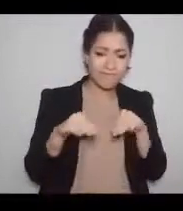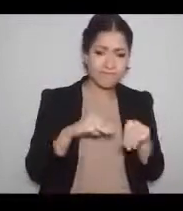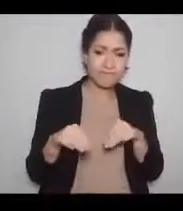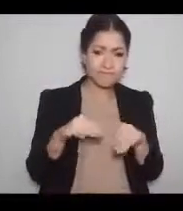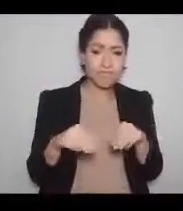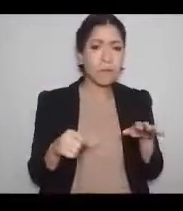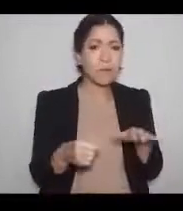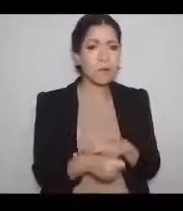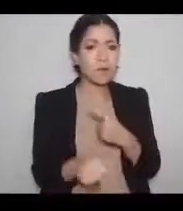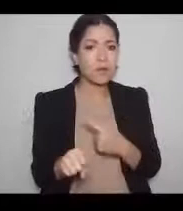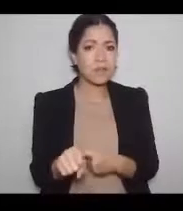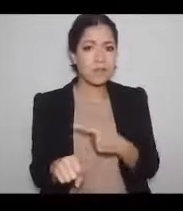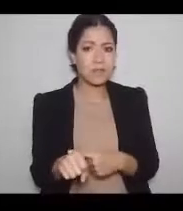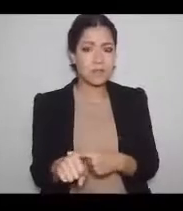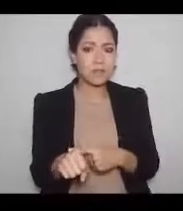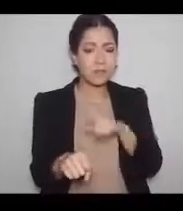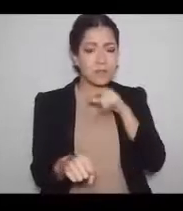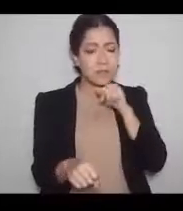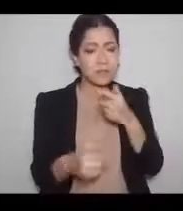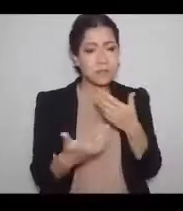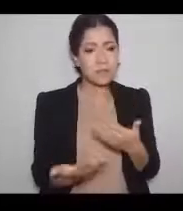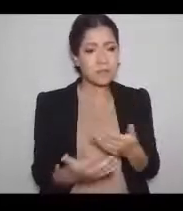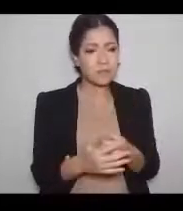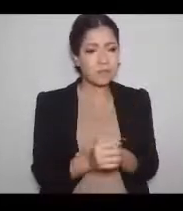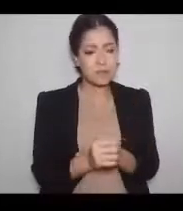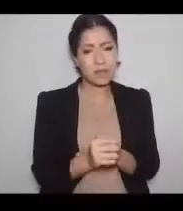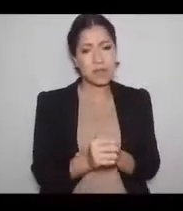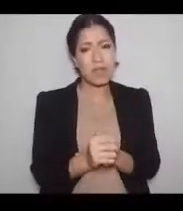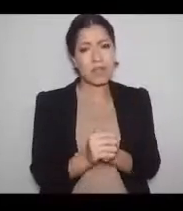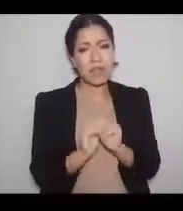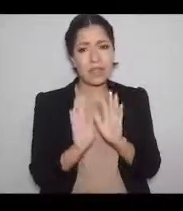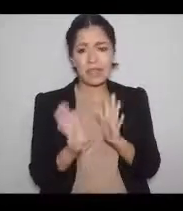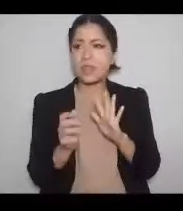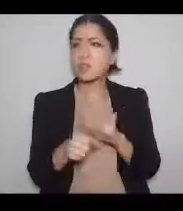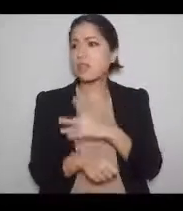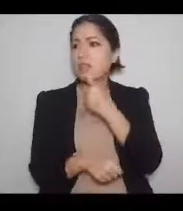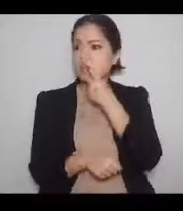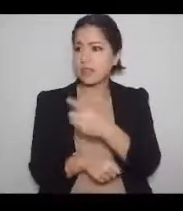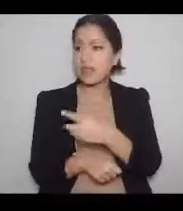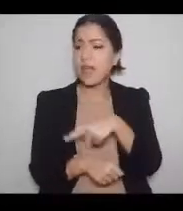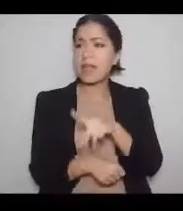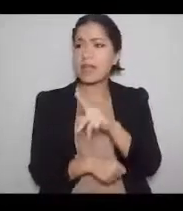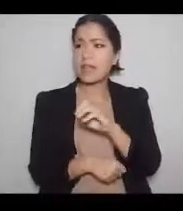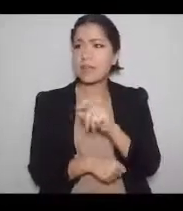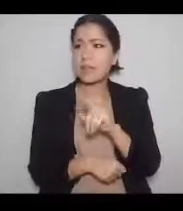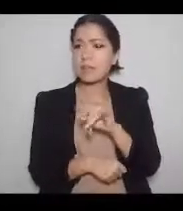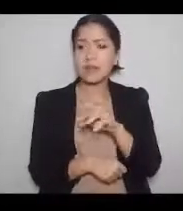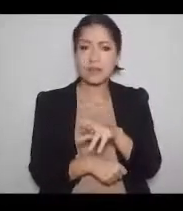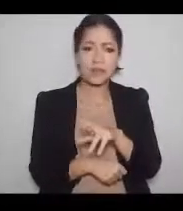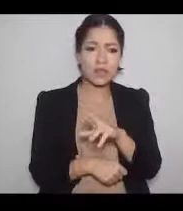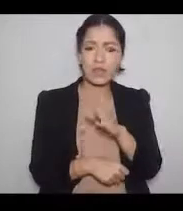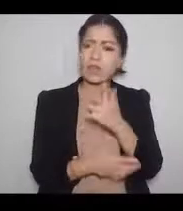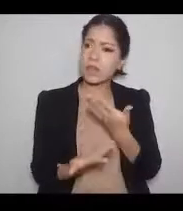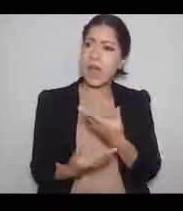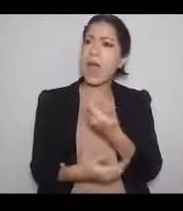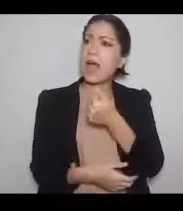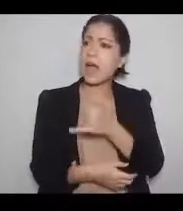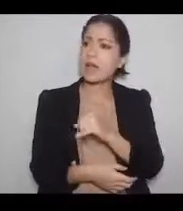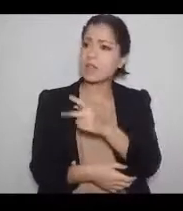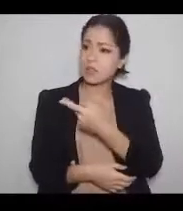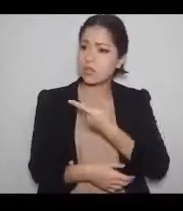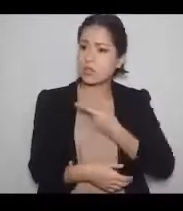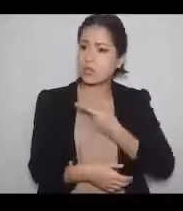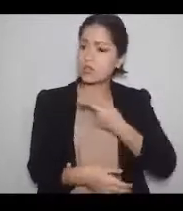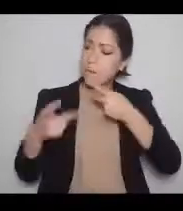Kepler, no te puedo decir nada. Somos gente de teatro con un carajo. No quisiste ser mi padre y ahora quieres que sea Kepler.